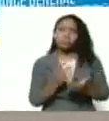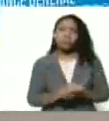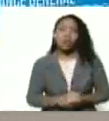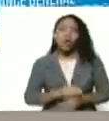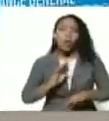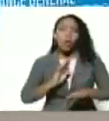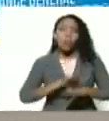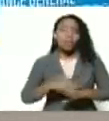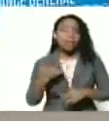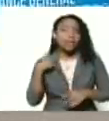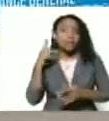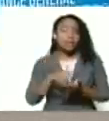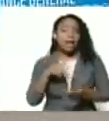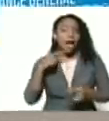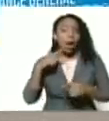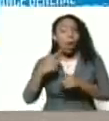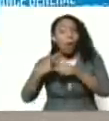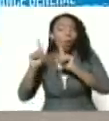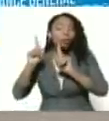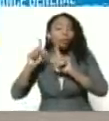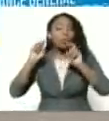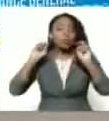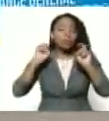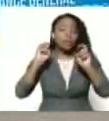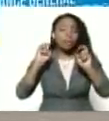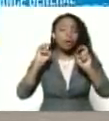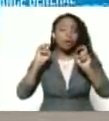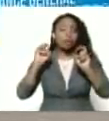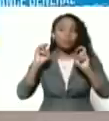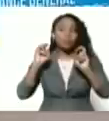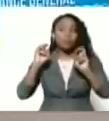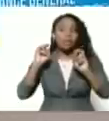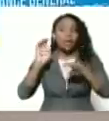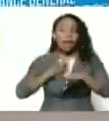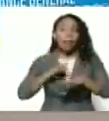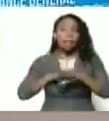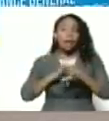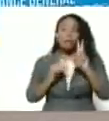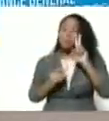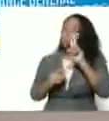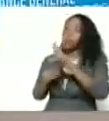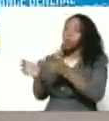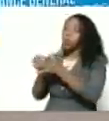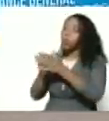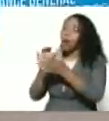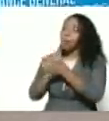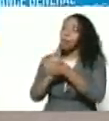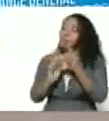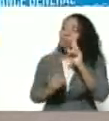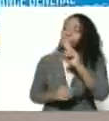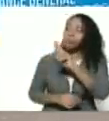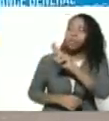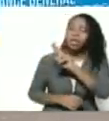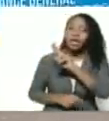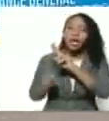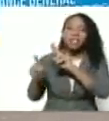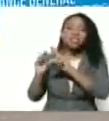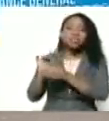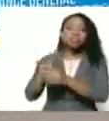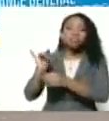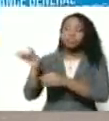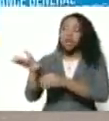cuando llega en otras instancias. Si pasa por la esquina y ve un grupo de amigos, quizás parte de eso se quede ahí.